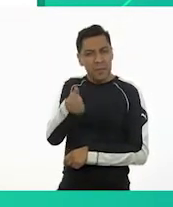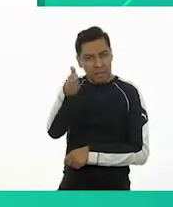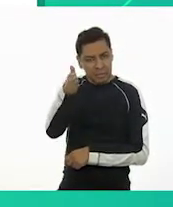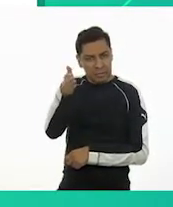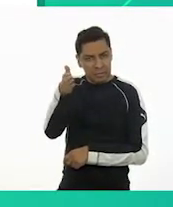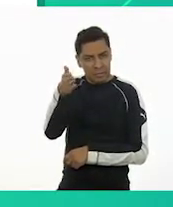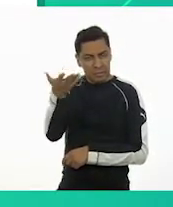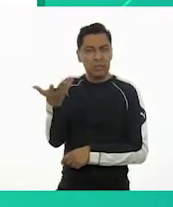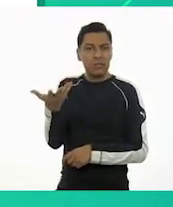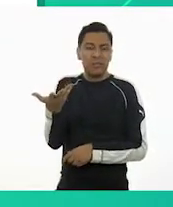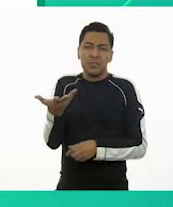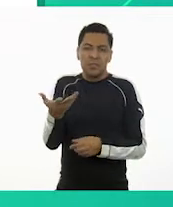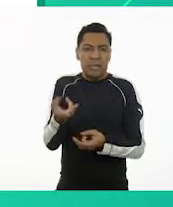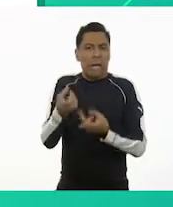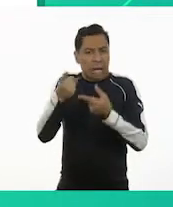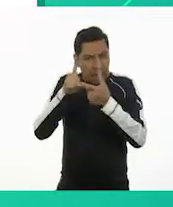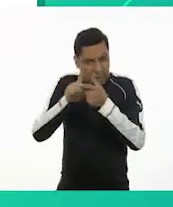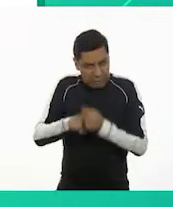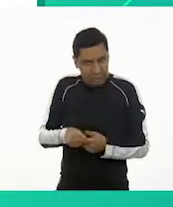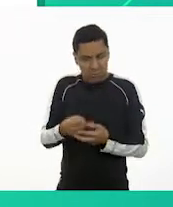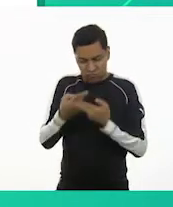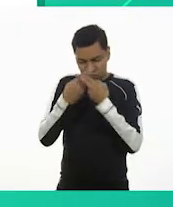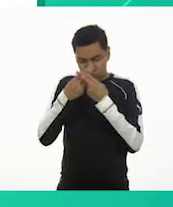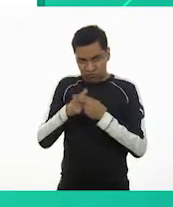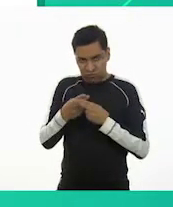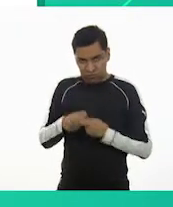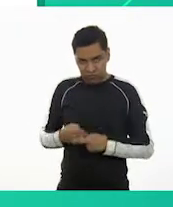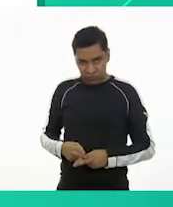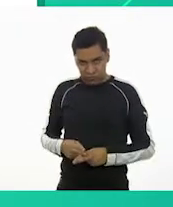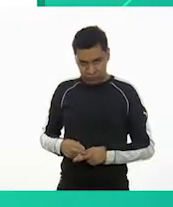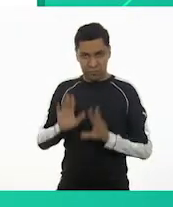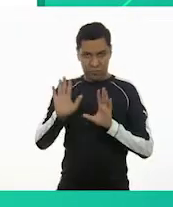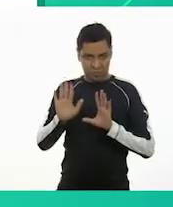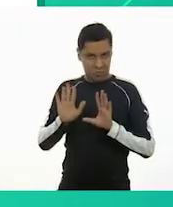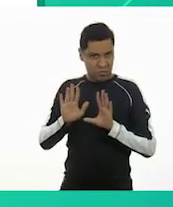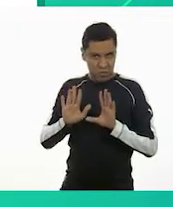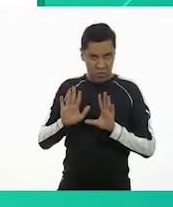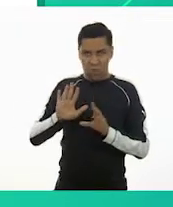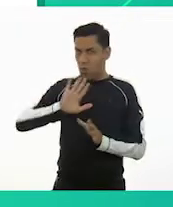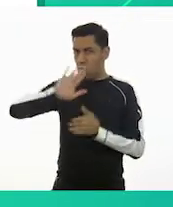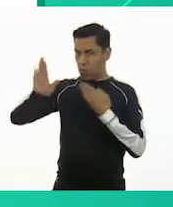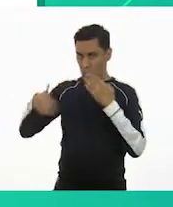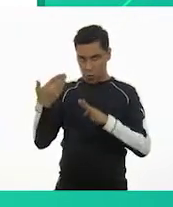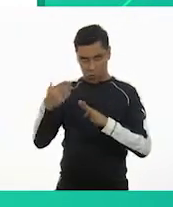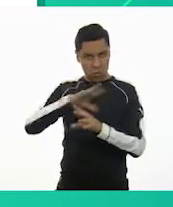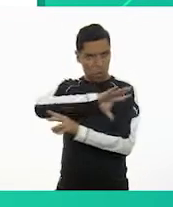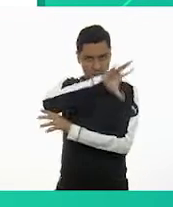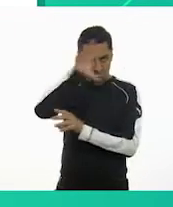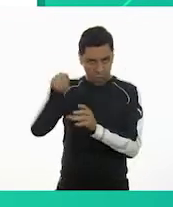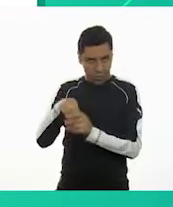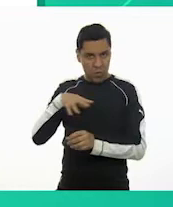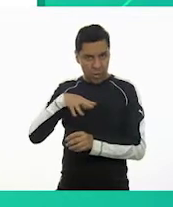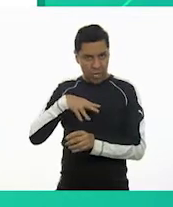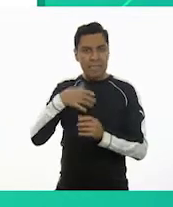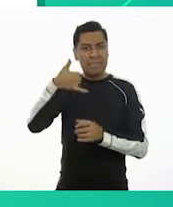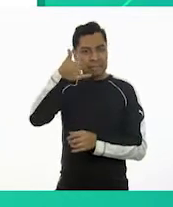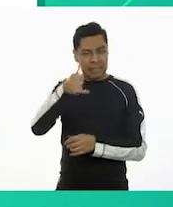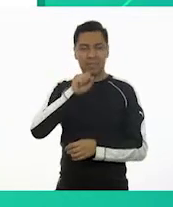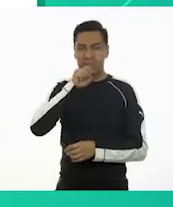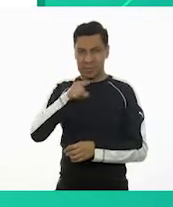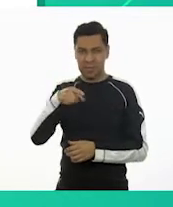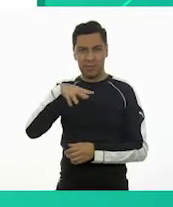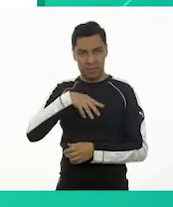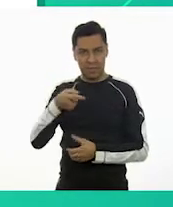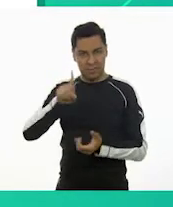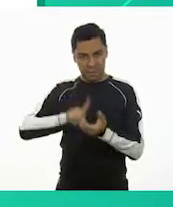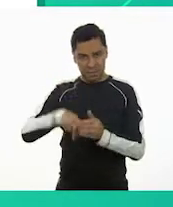vertebrados descritas, estimadas y endémicas de México y el total mundial. Entonces, después le siguen de